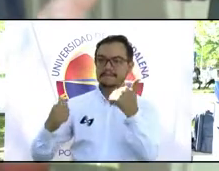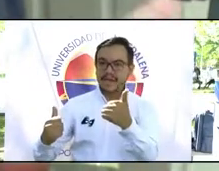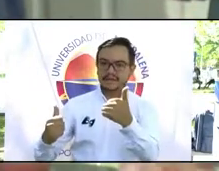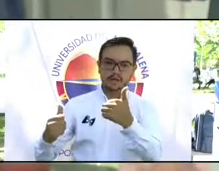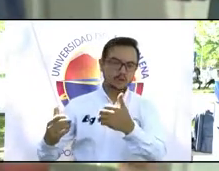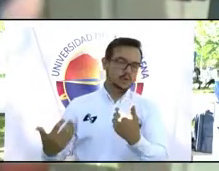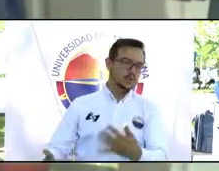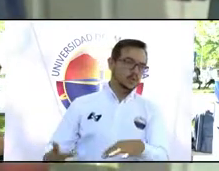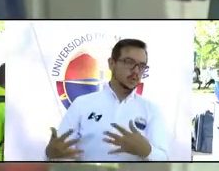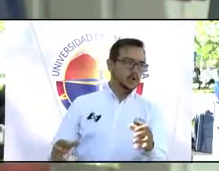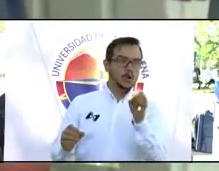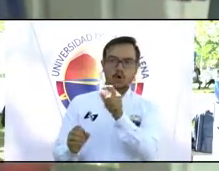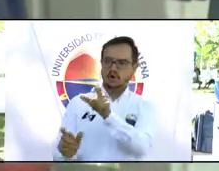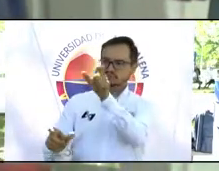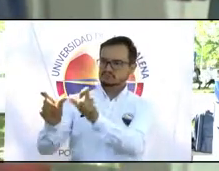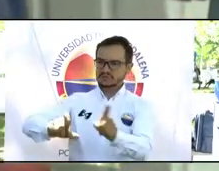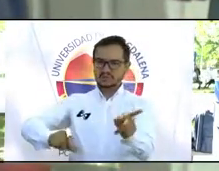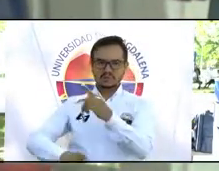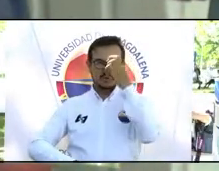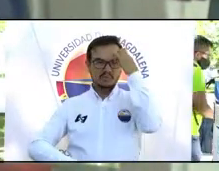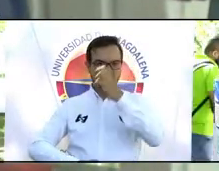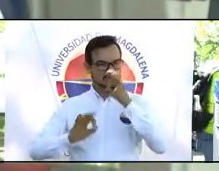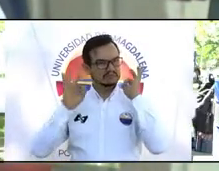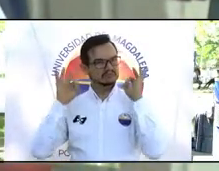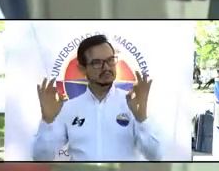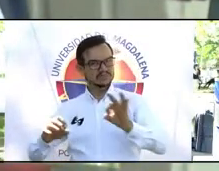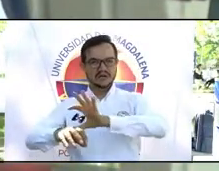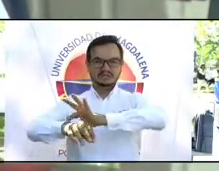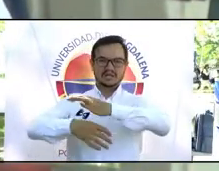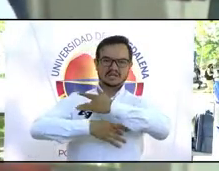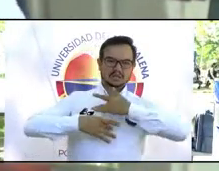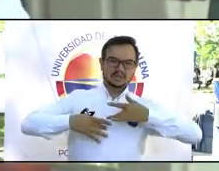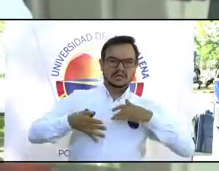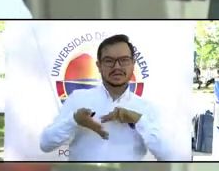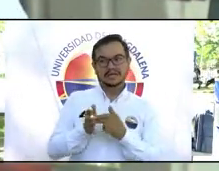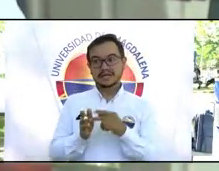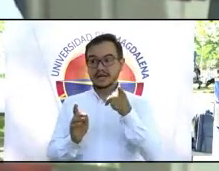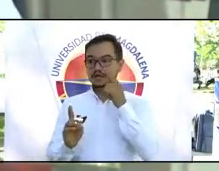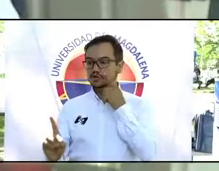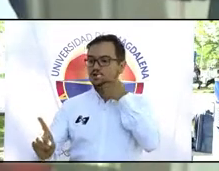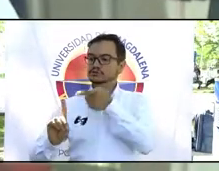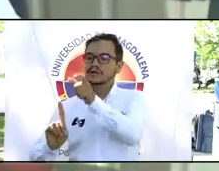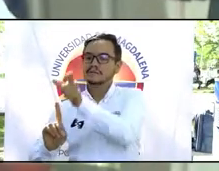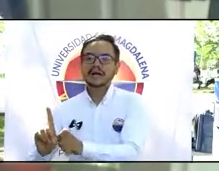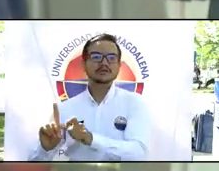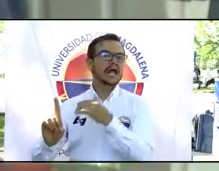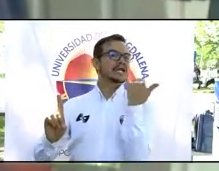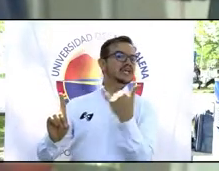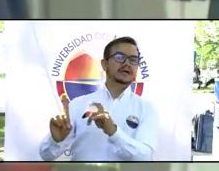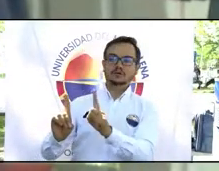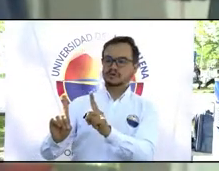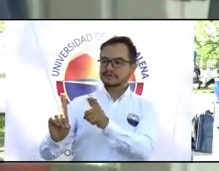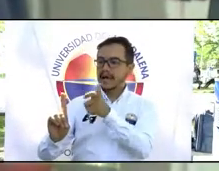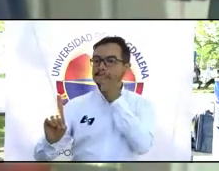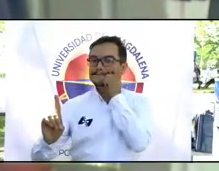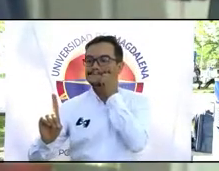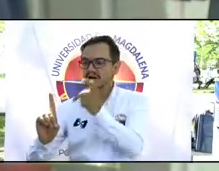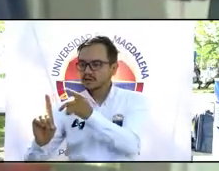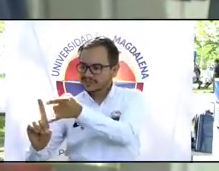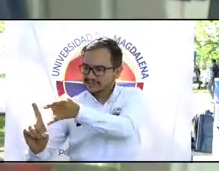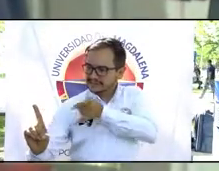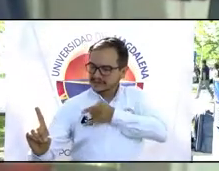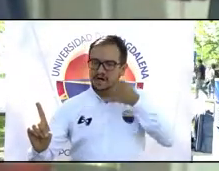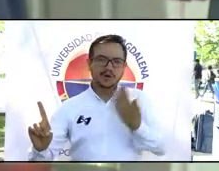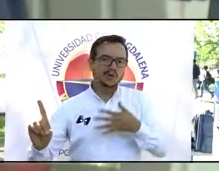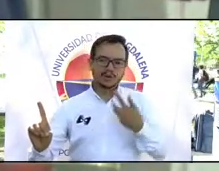son verdaderos profesionales de la salud que atienden no solamente pacientes, sino ante todo seres humanos, que adquieren ese sentido y ese compromiso con